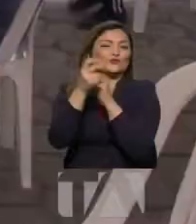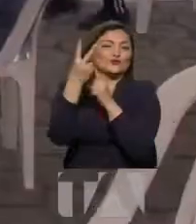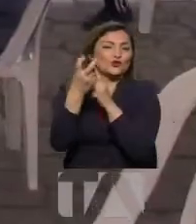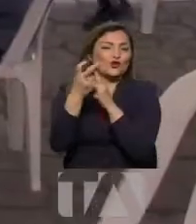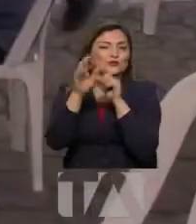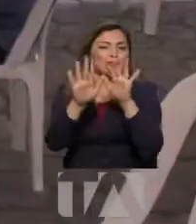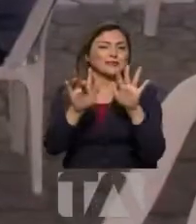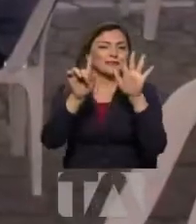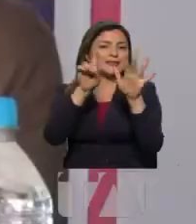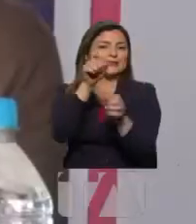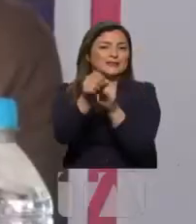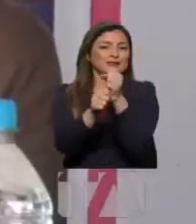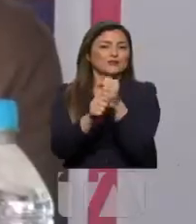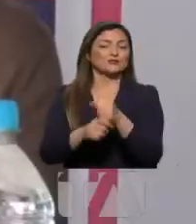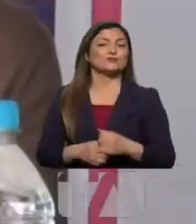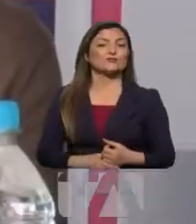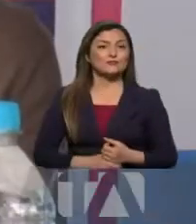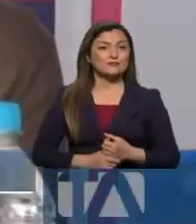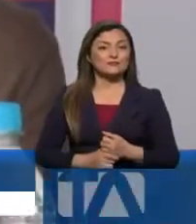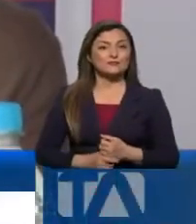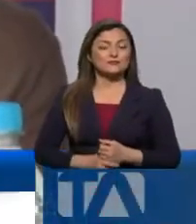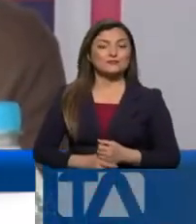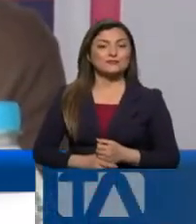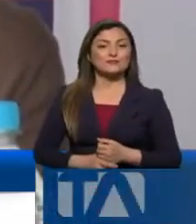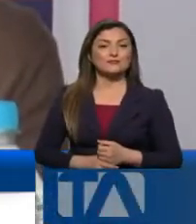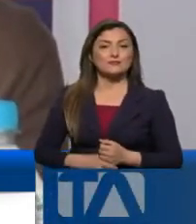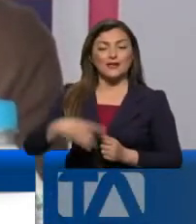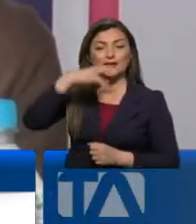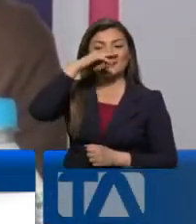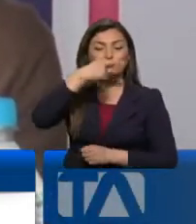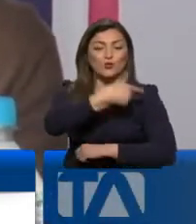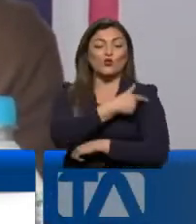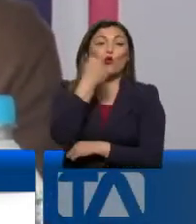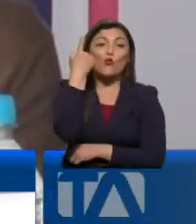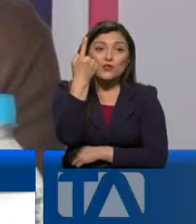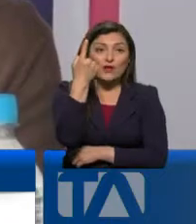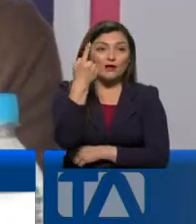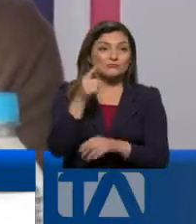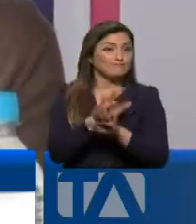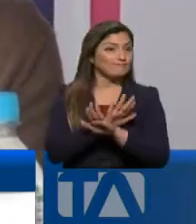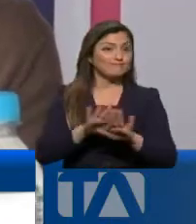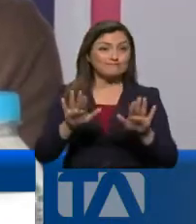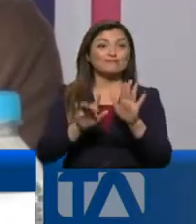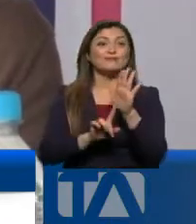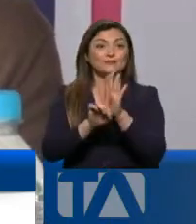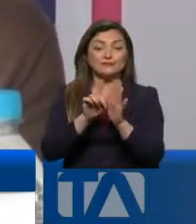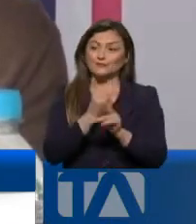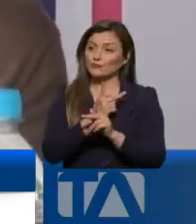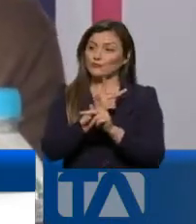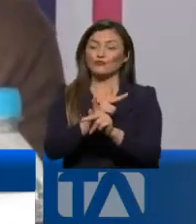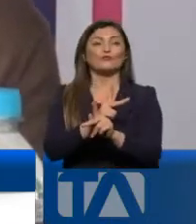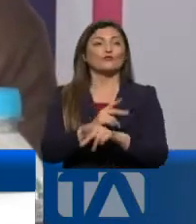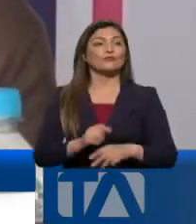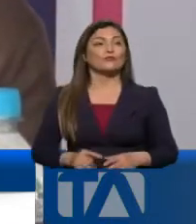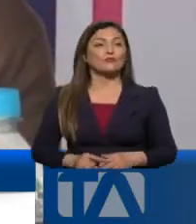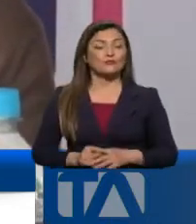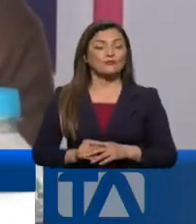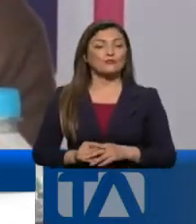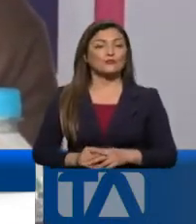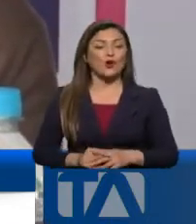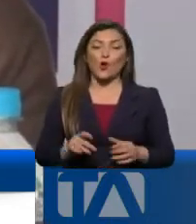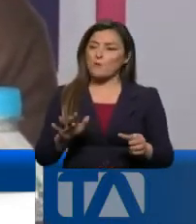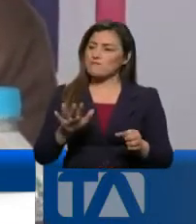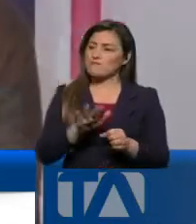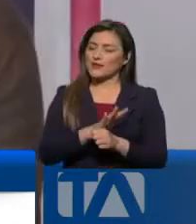y 16 años de edad. Los niños requieren una sola dosis para poder desarrollar inmunidad prácticamente